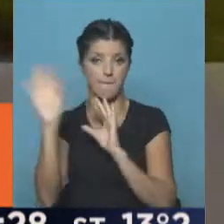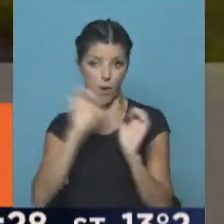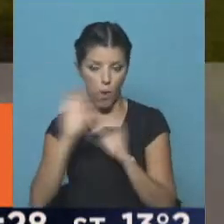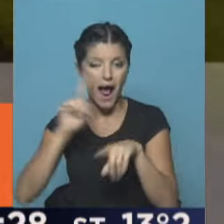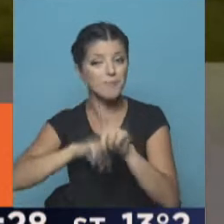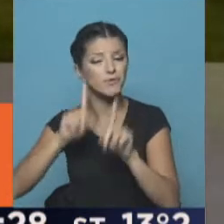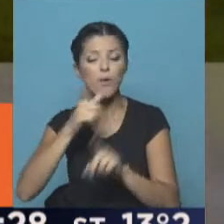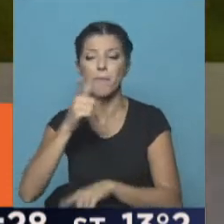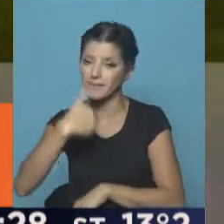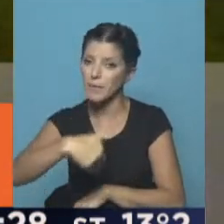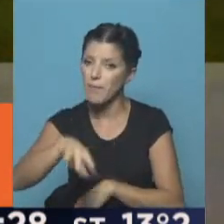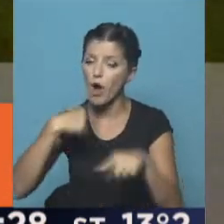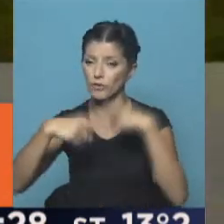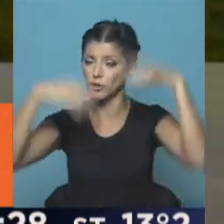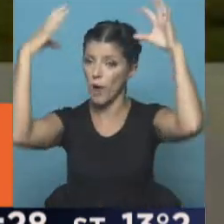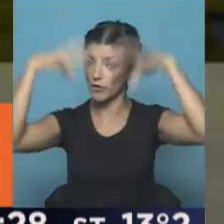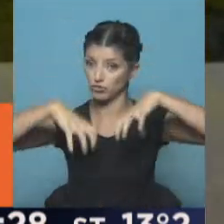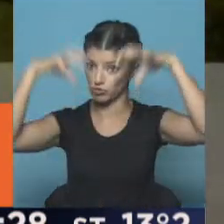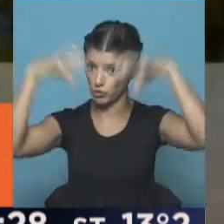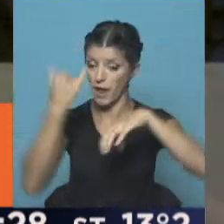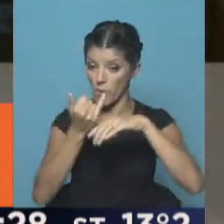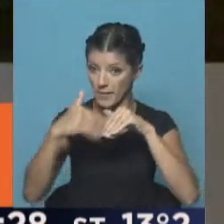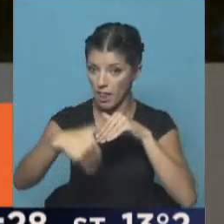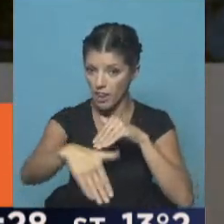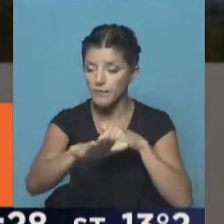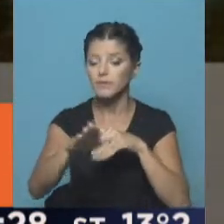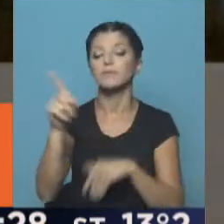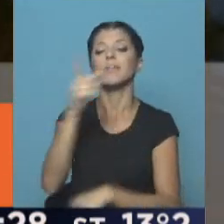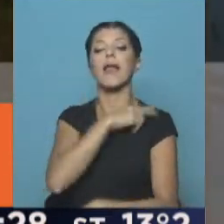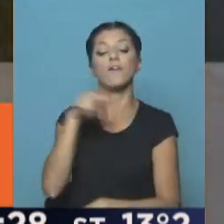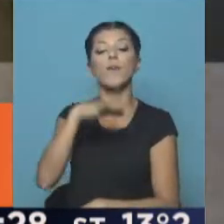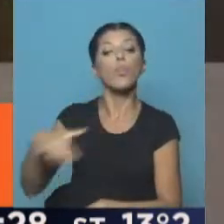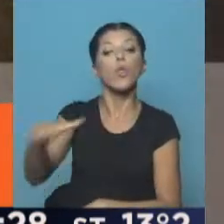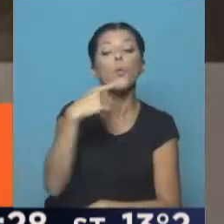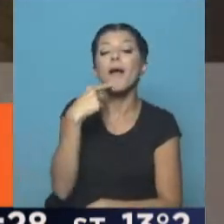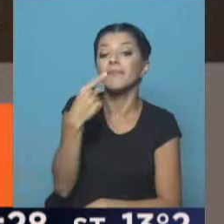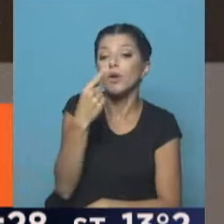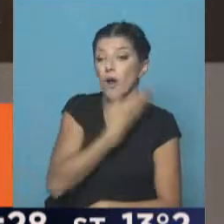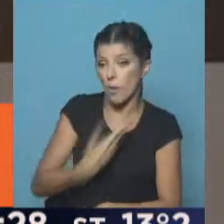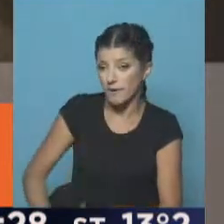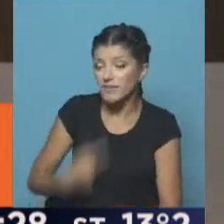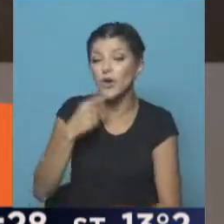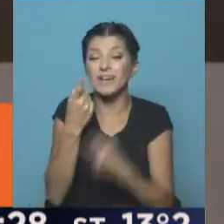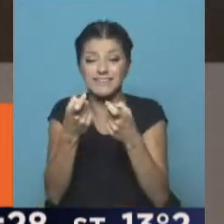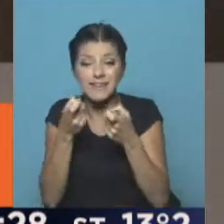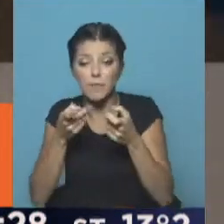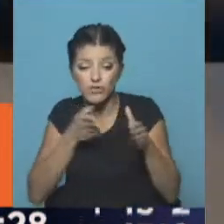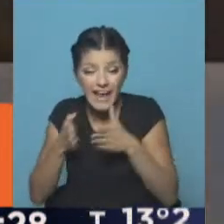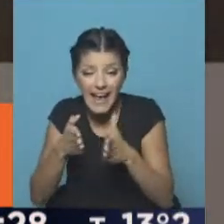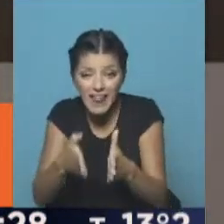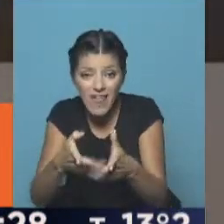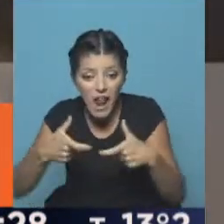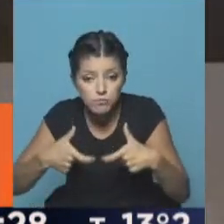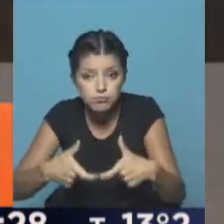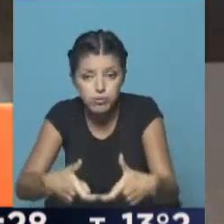pronósticos prevén nuevas lluvias a partir del jueves. El jefe comunal, Gabriel Révora, subrayó que había que hacer un canal, una contención, pero destacó